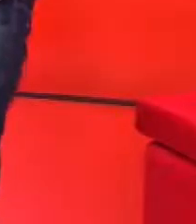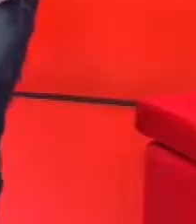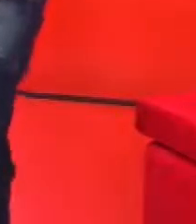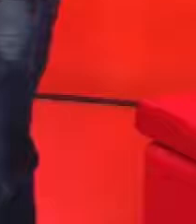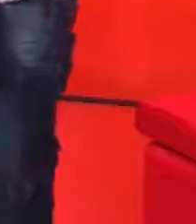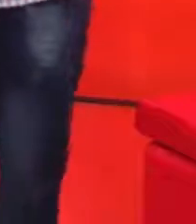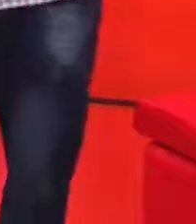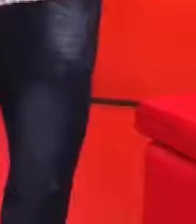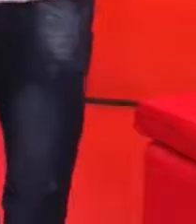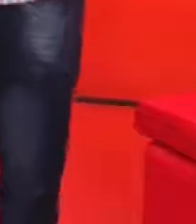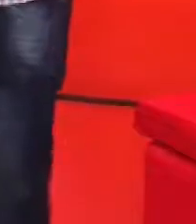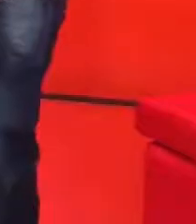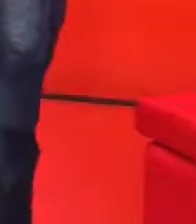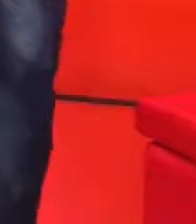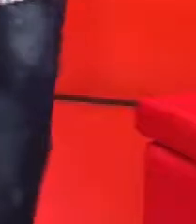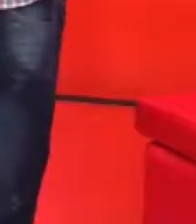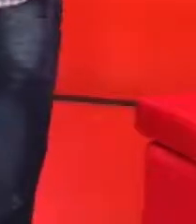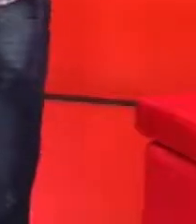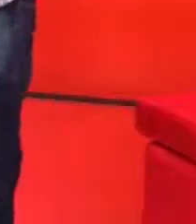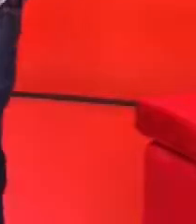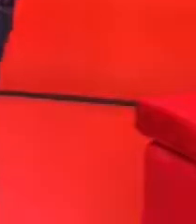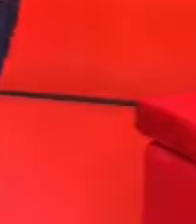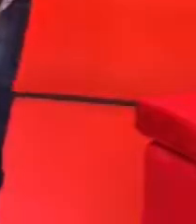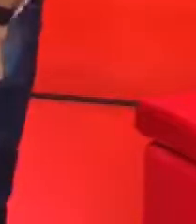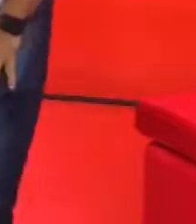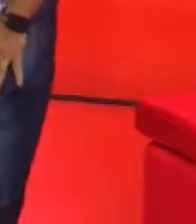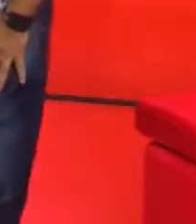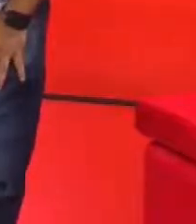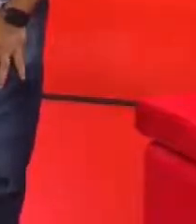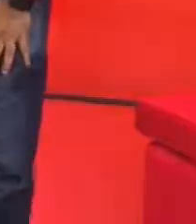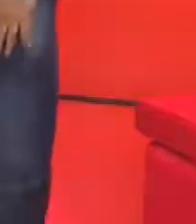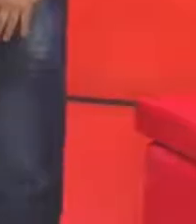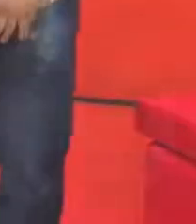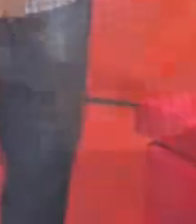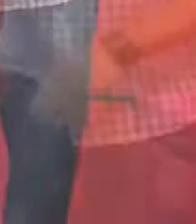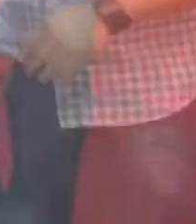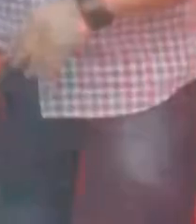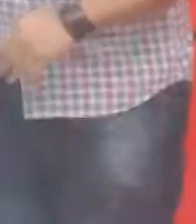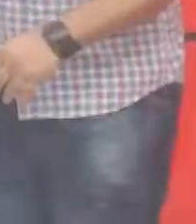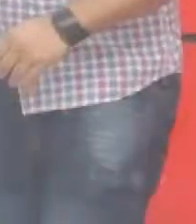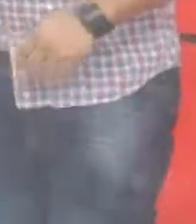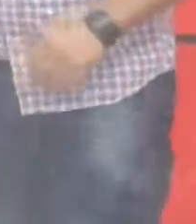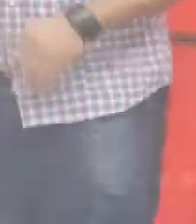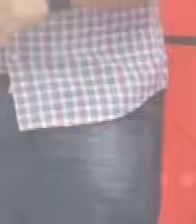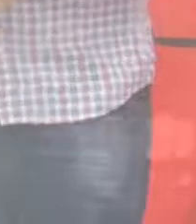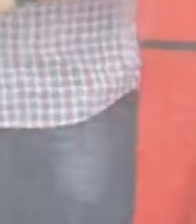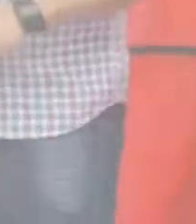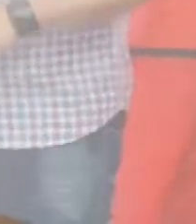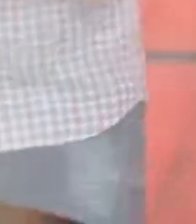Así te harás tu cuenta que si te engañan duele.